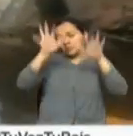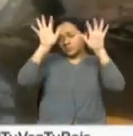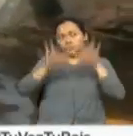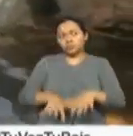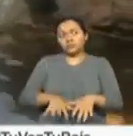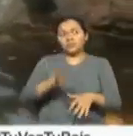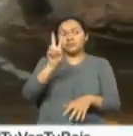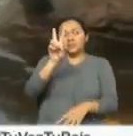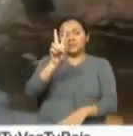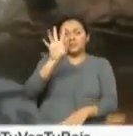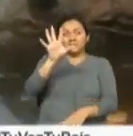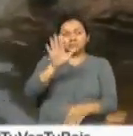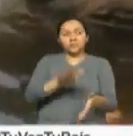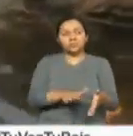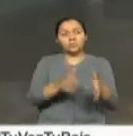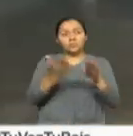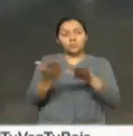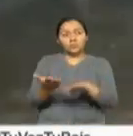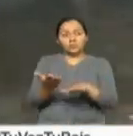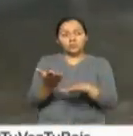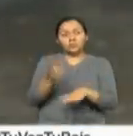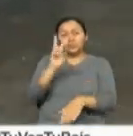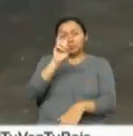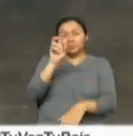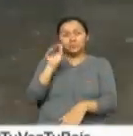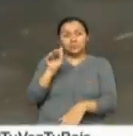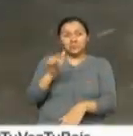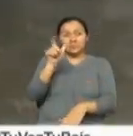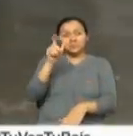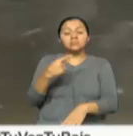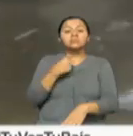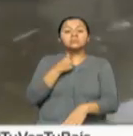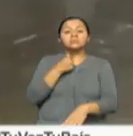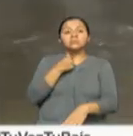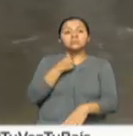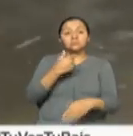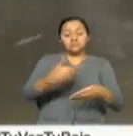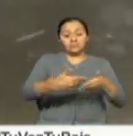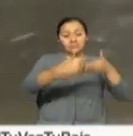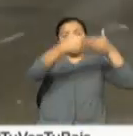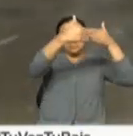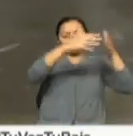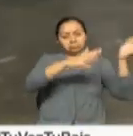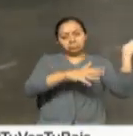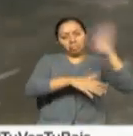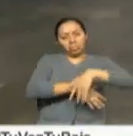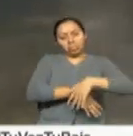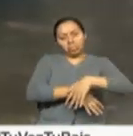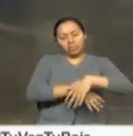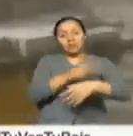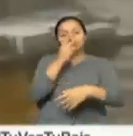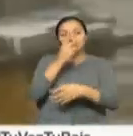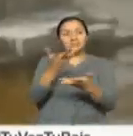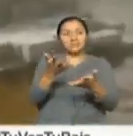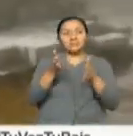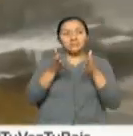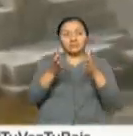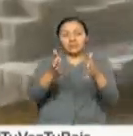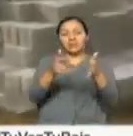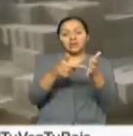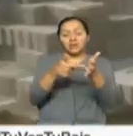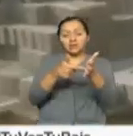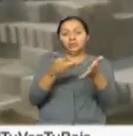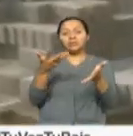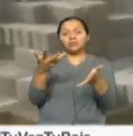más de 243.000 afectados en lo que va del año. Dos pabellones de nicho se desplomaron en el Campo Santo, ubicado en la región